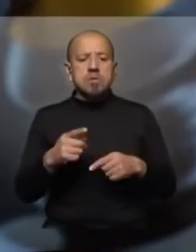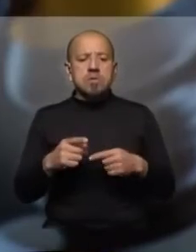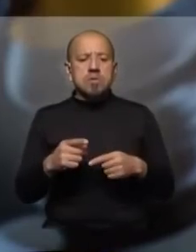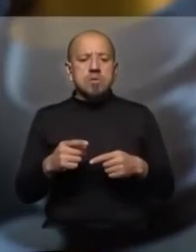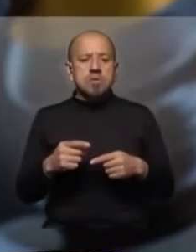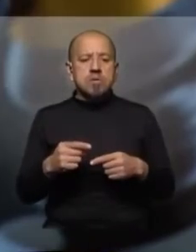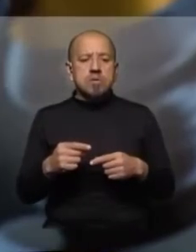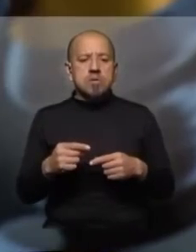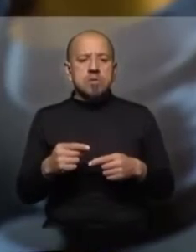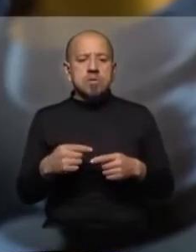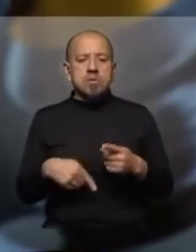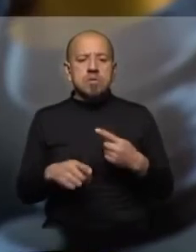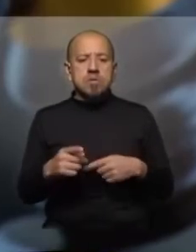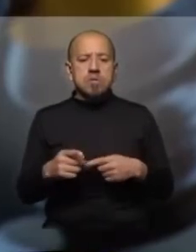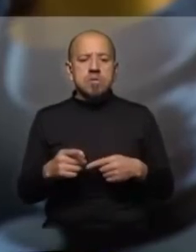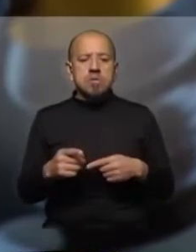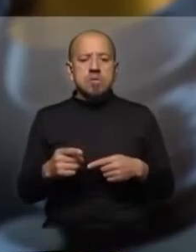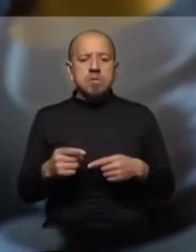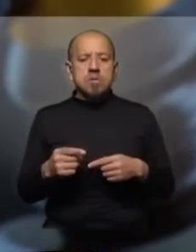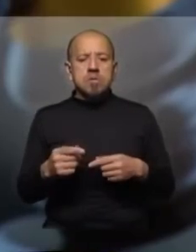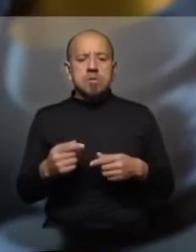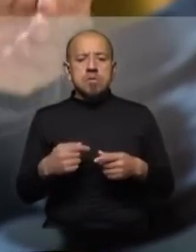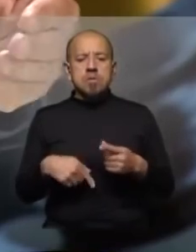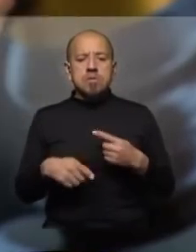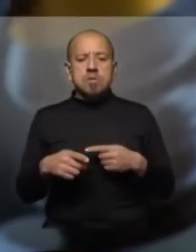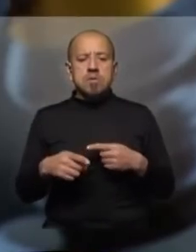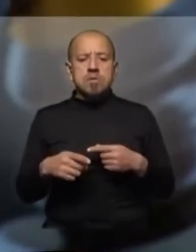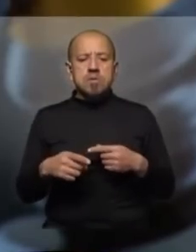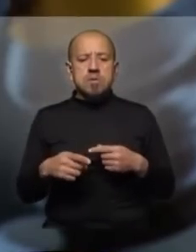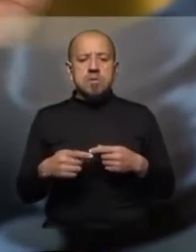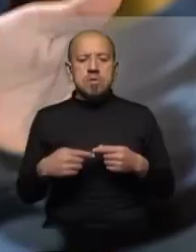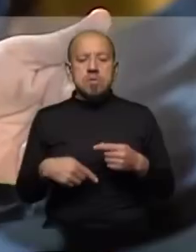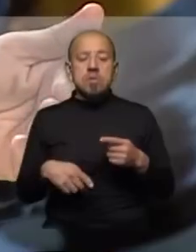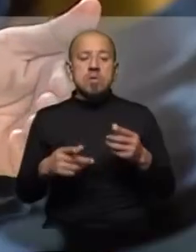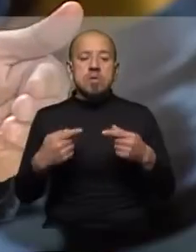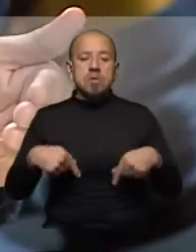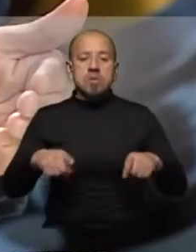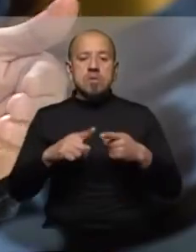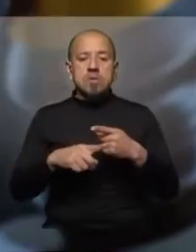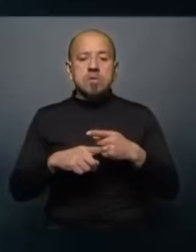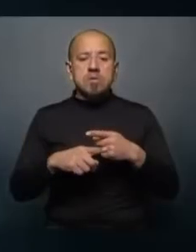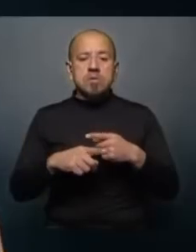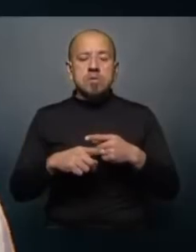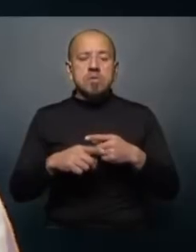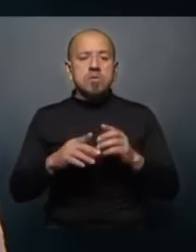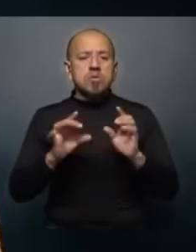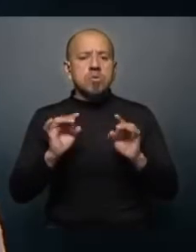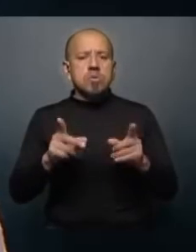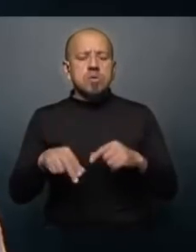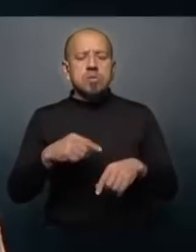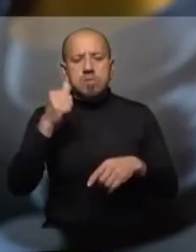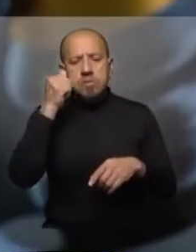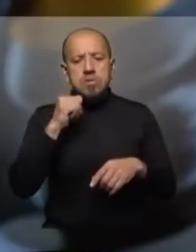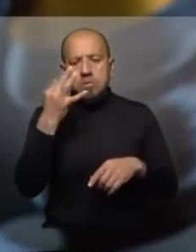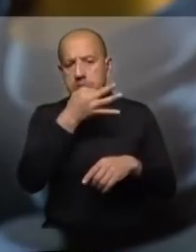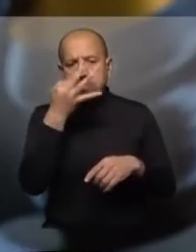ser este utilizados nuestros organismos y nuestos sistema societario y financiero como para lavar dinero esto se vincula con el narcotráfico de alguna